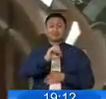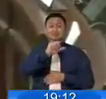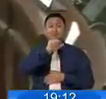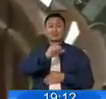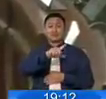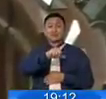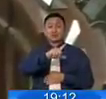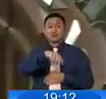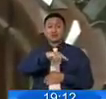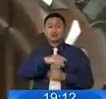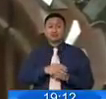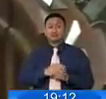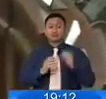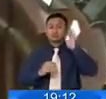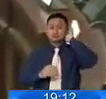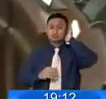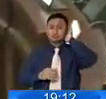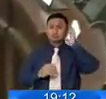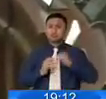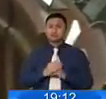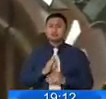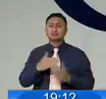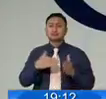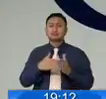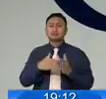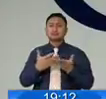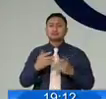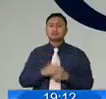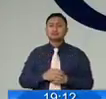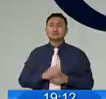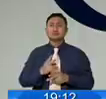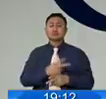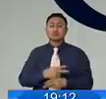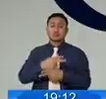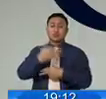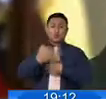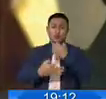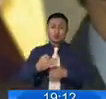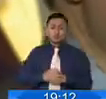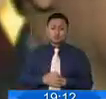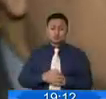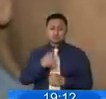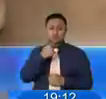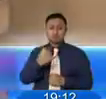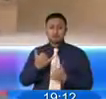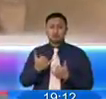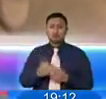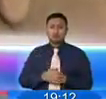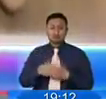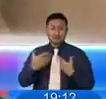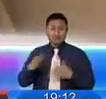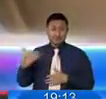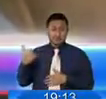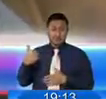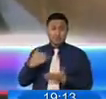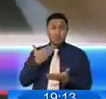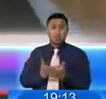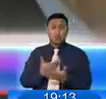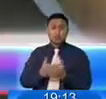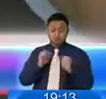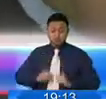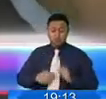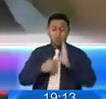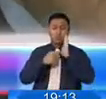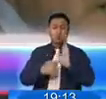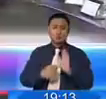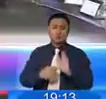del trámite de juicio político en contra de los miembros del Consejo de la Judicatura. Se afirma que existen las pruebas suficientes para demostrar